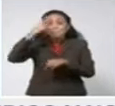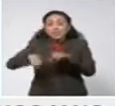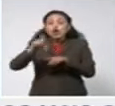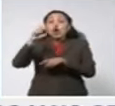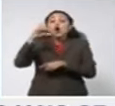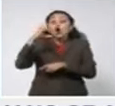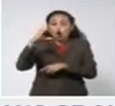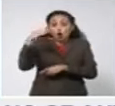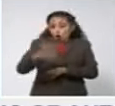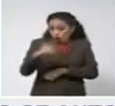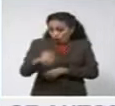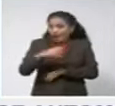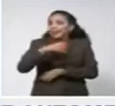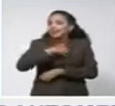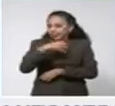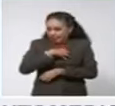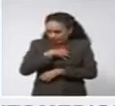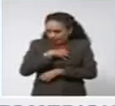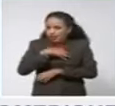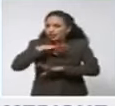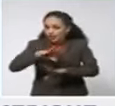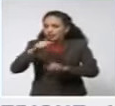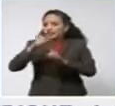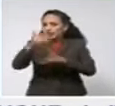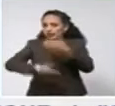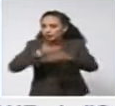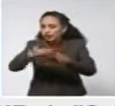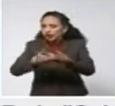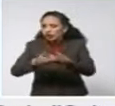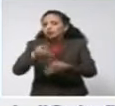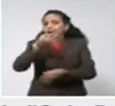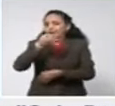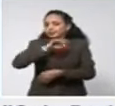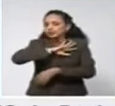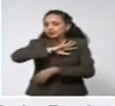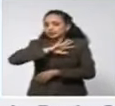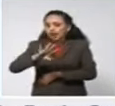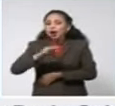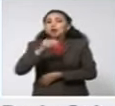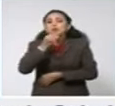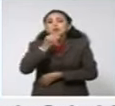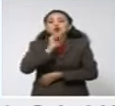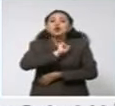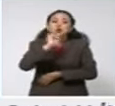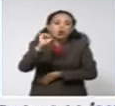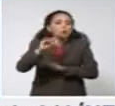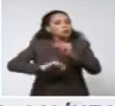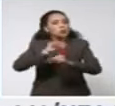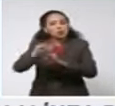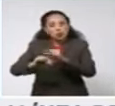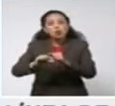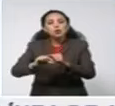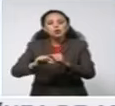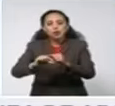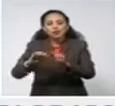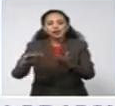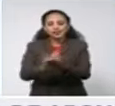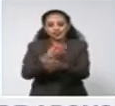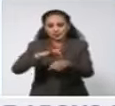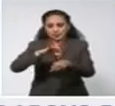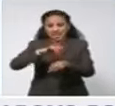te toma la doxiciclina y se logra curar de la enfermedad. En este caso no existe eso.